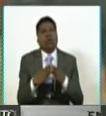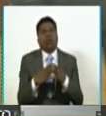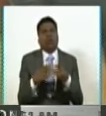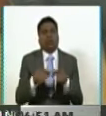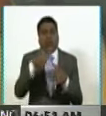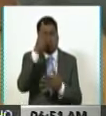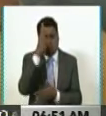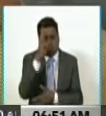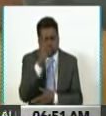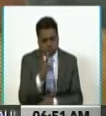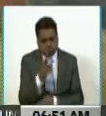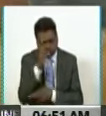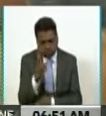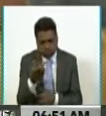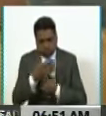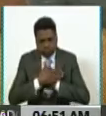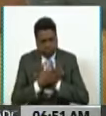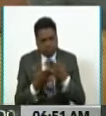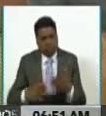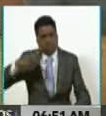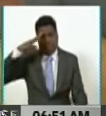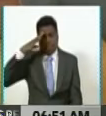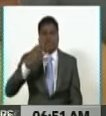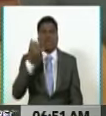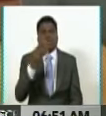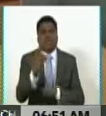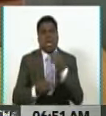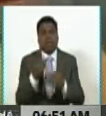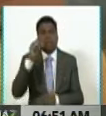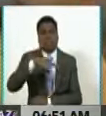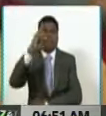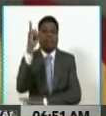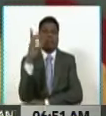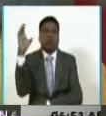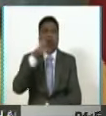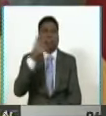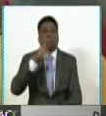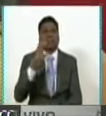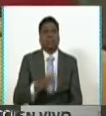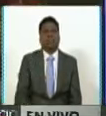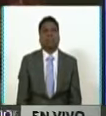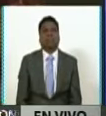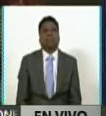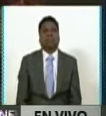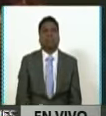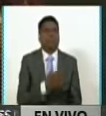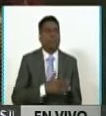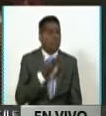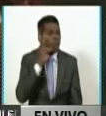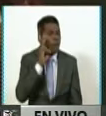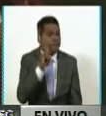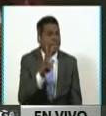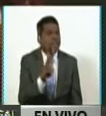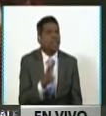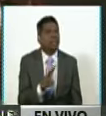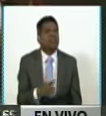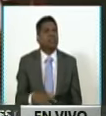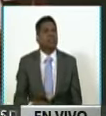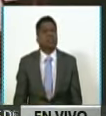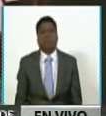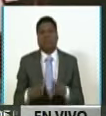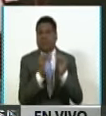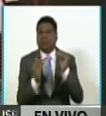militares que se están realizando acá en el Panteón Nacional en Caracas, donde podemos observar, se encuentran altas